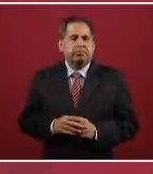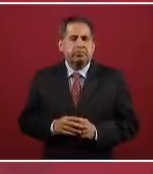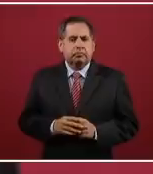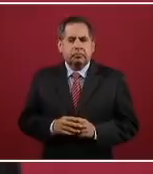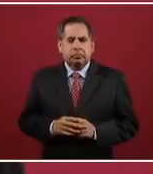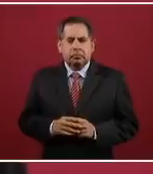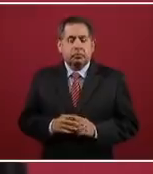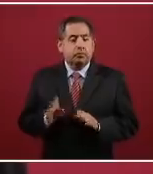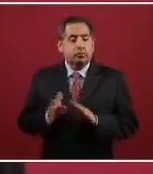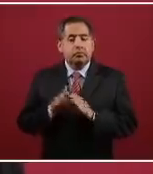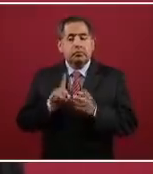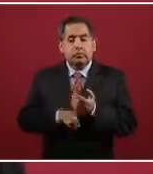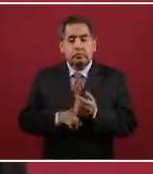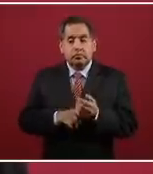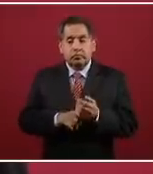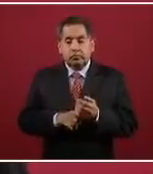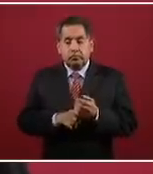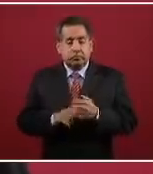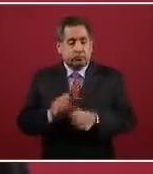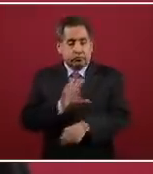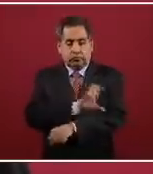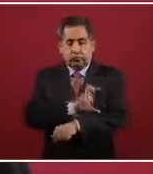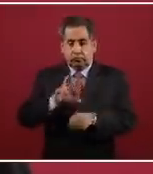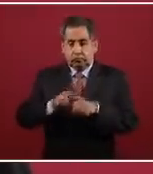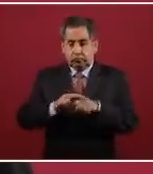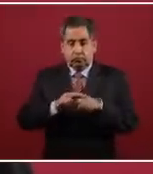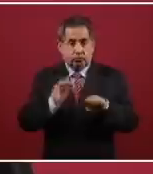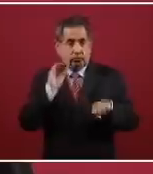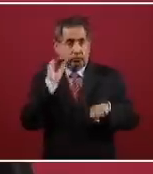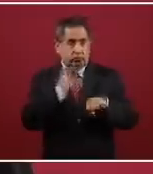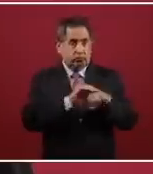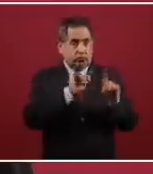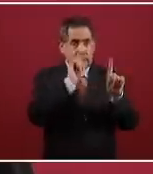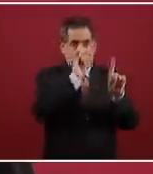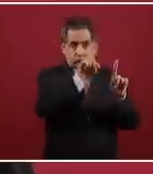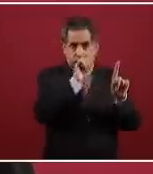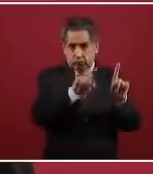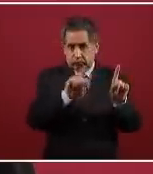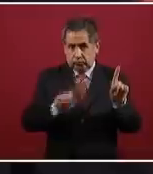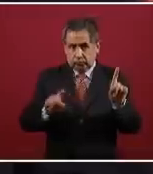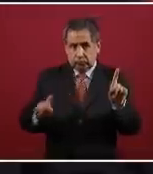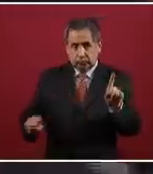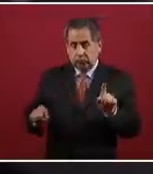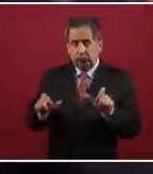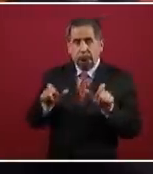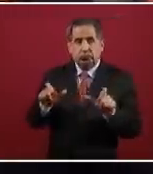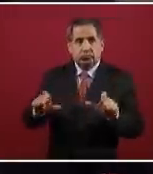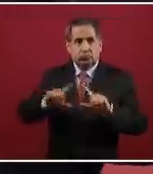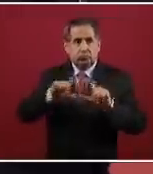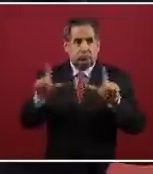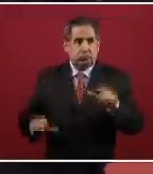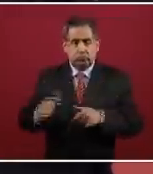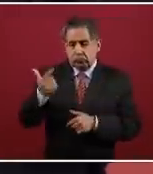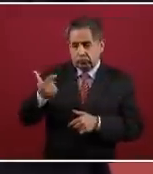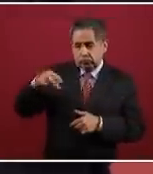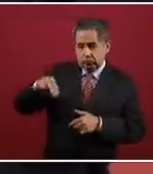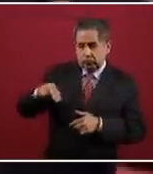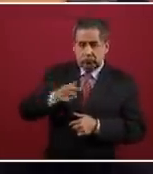cómo se están integrando las coordinaciones de la Guardia Nacional. Ya estamos